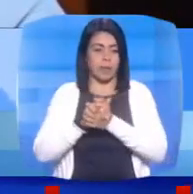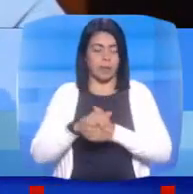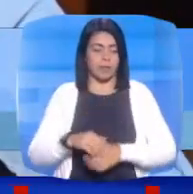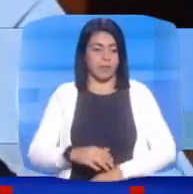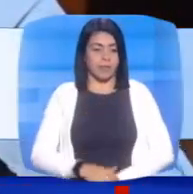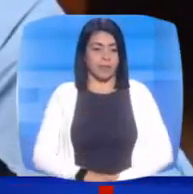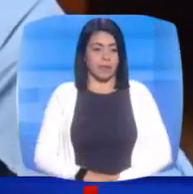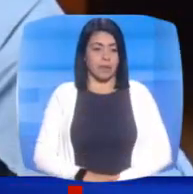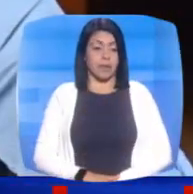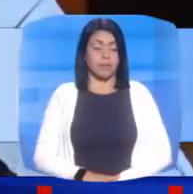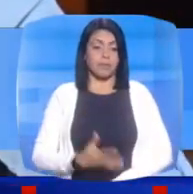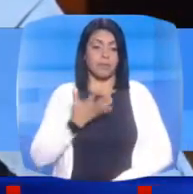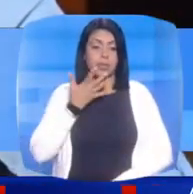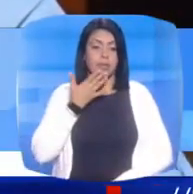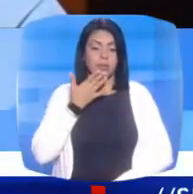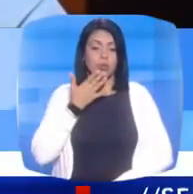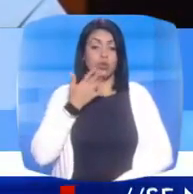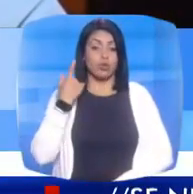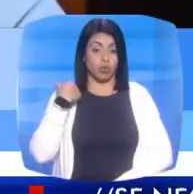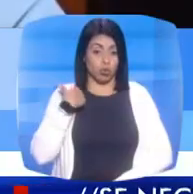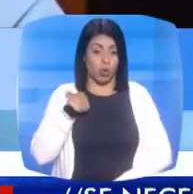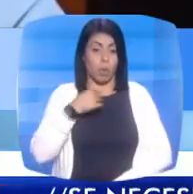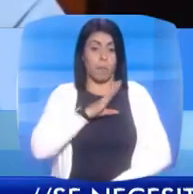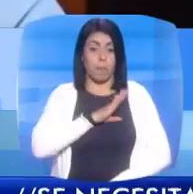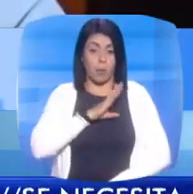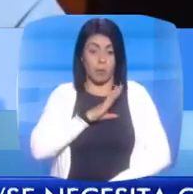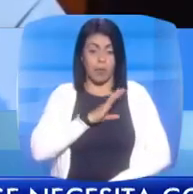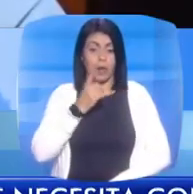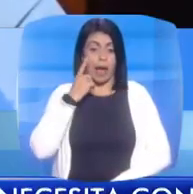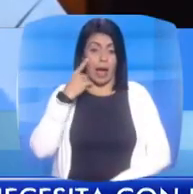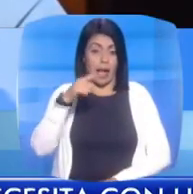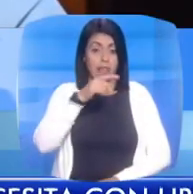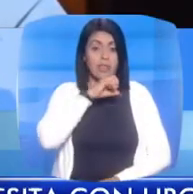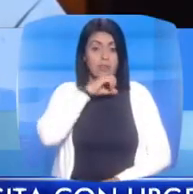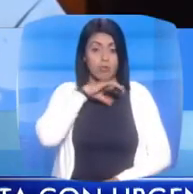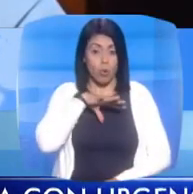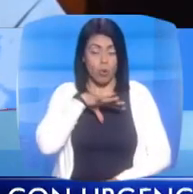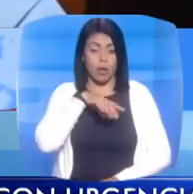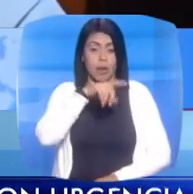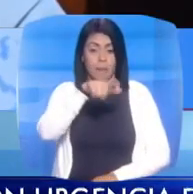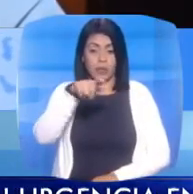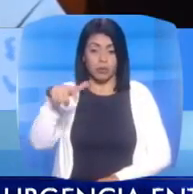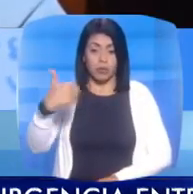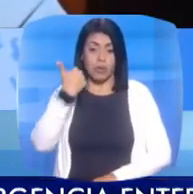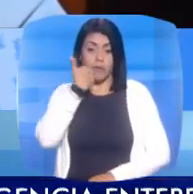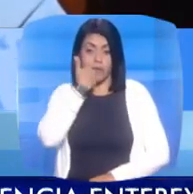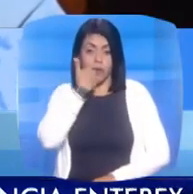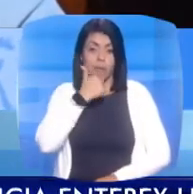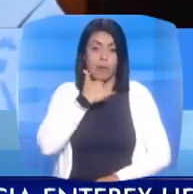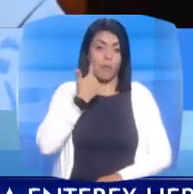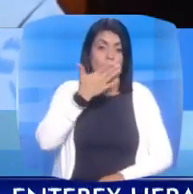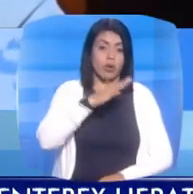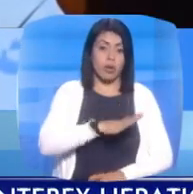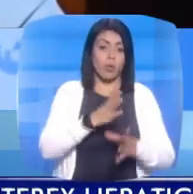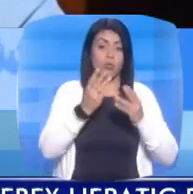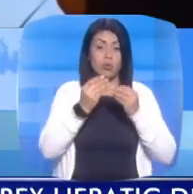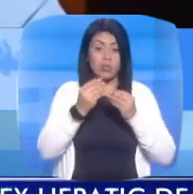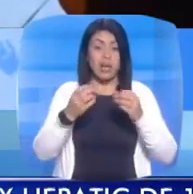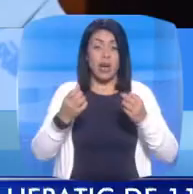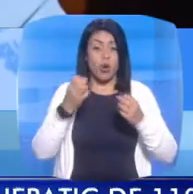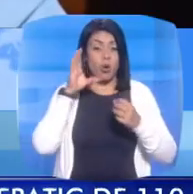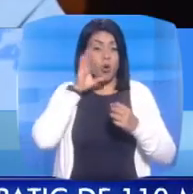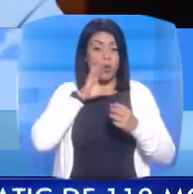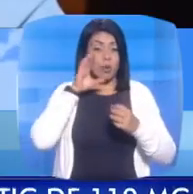documentado casos de pacientes que fallecieron por altas toxinas por